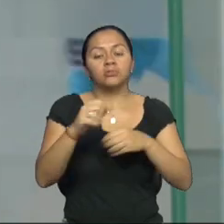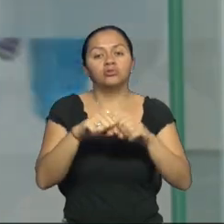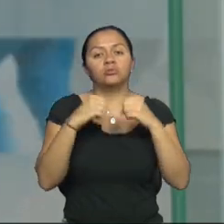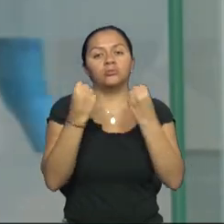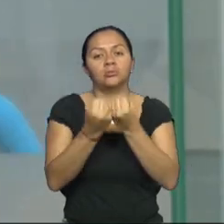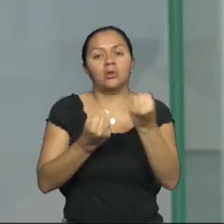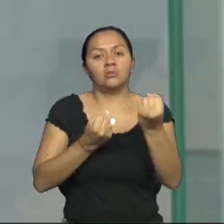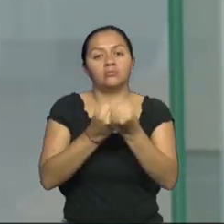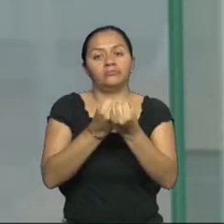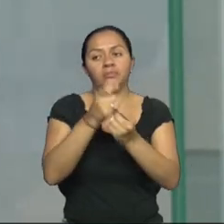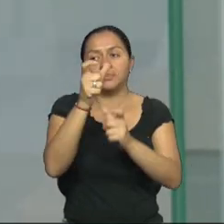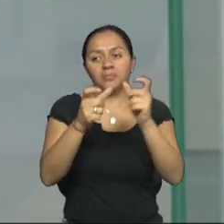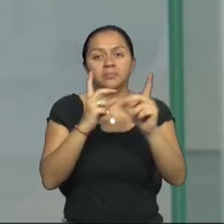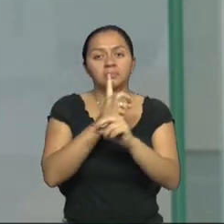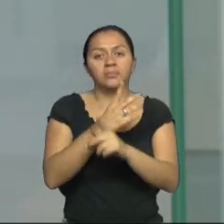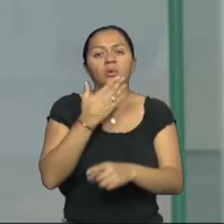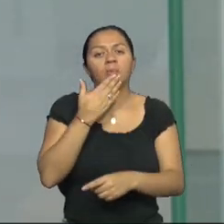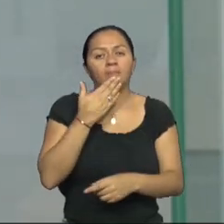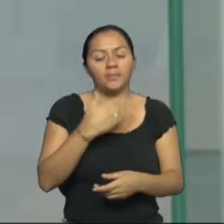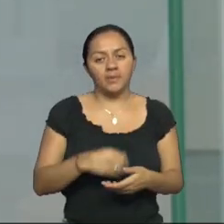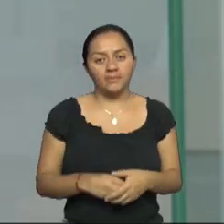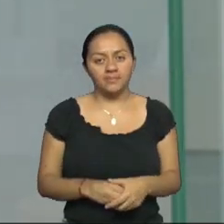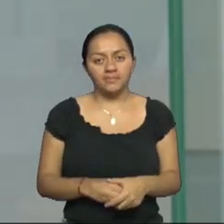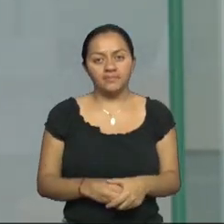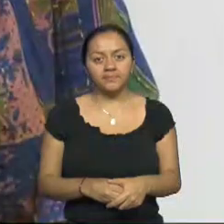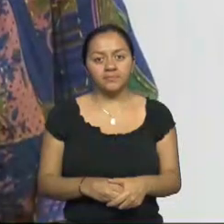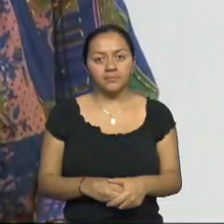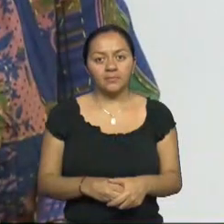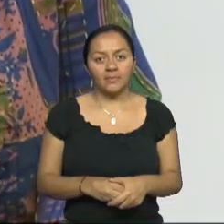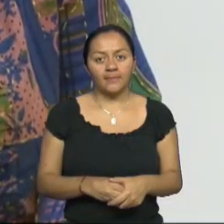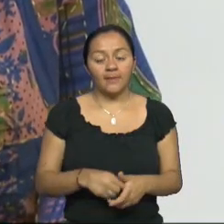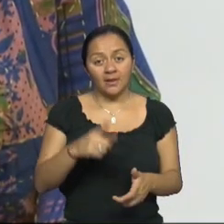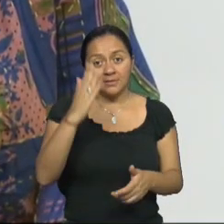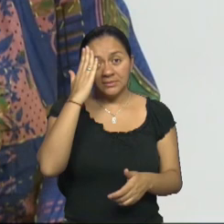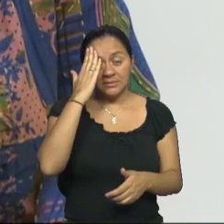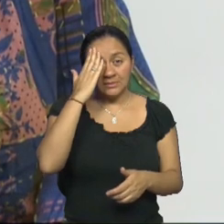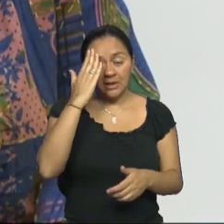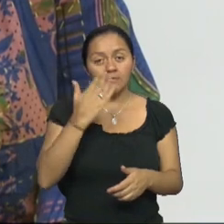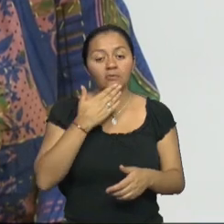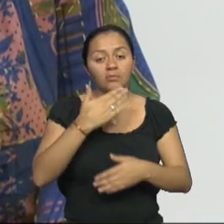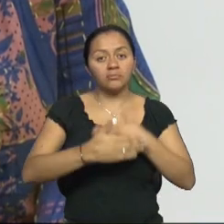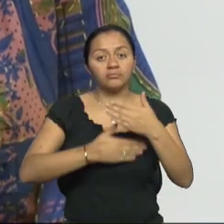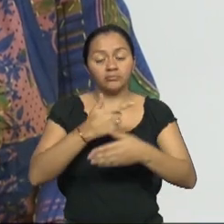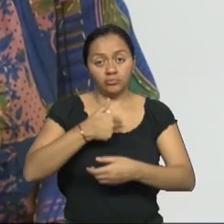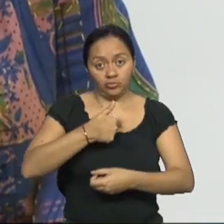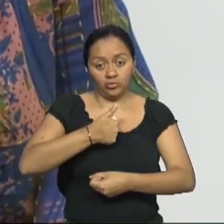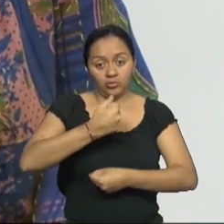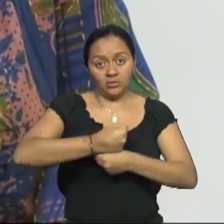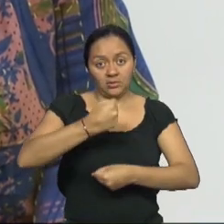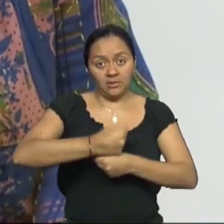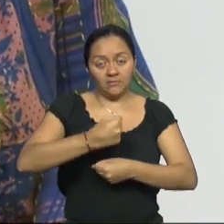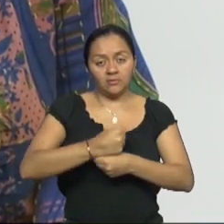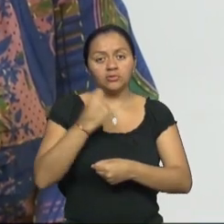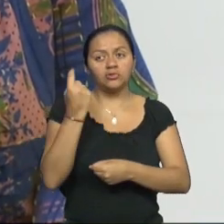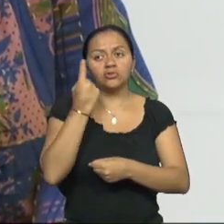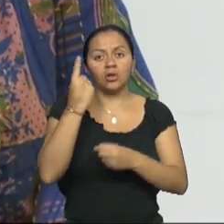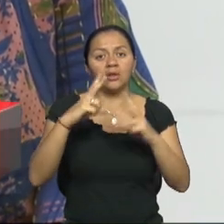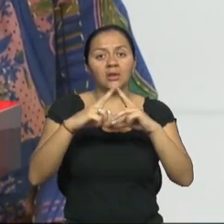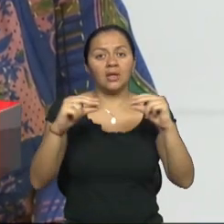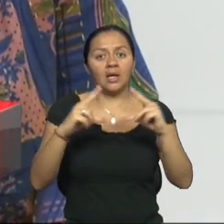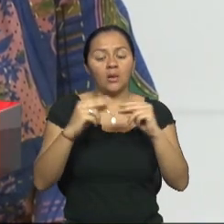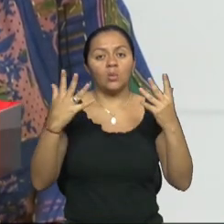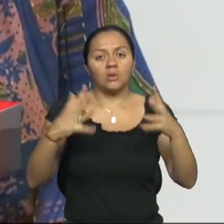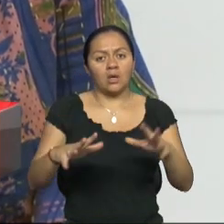para incluir a las personas con discapacidad? Tal vez para empezar decirte que yo no trabajo solamente uh-huh. en Nicaragua, uh-huh. yo trabajo